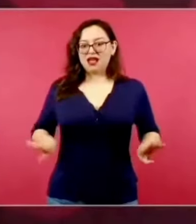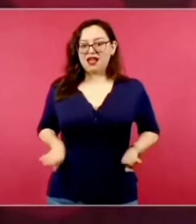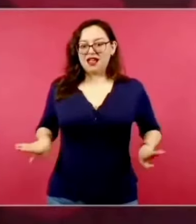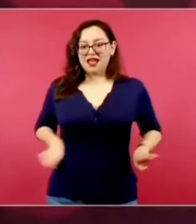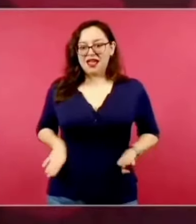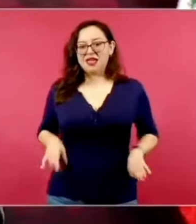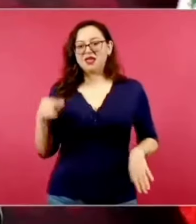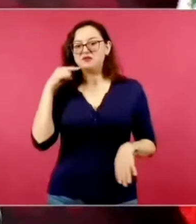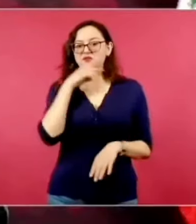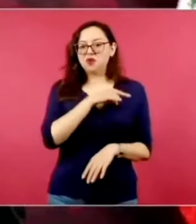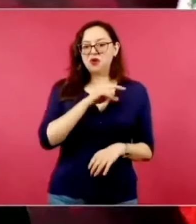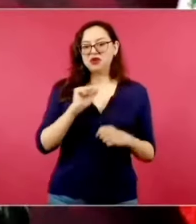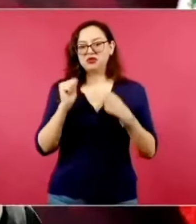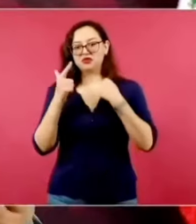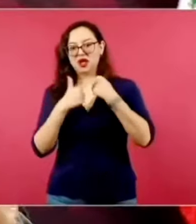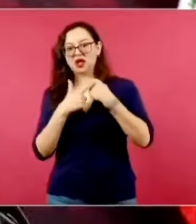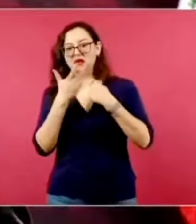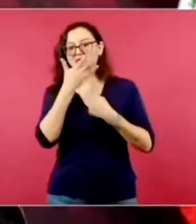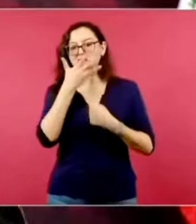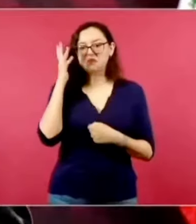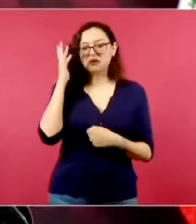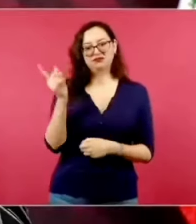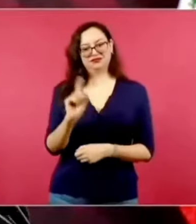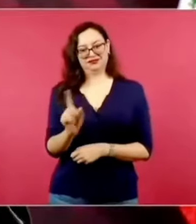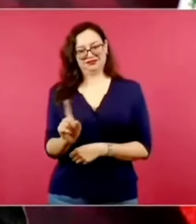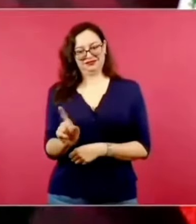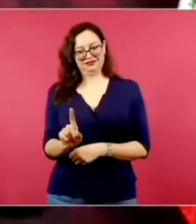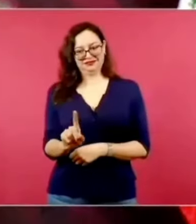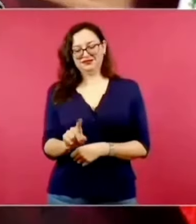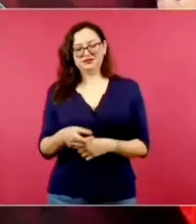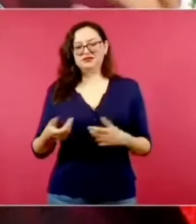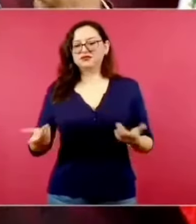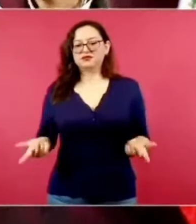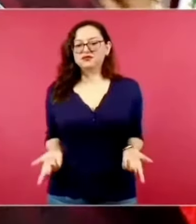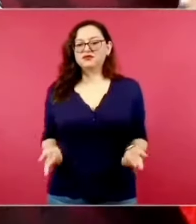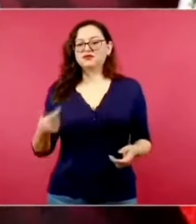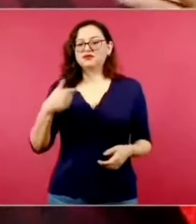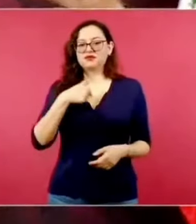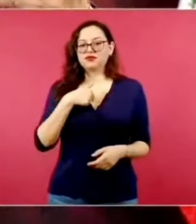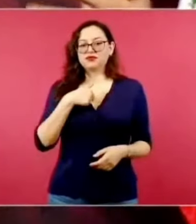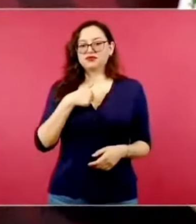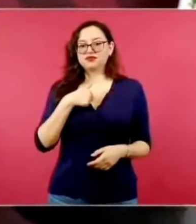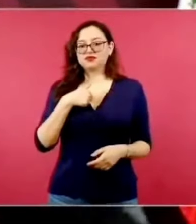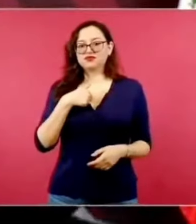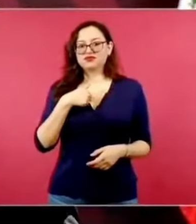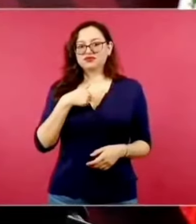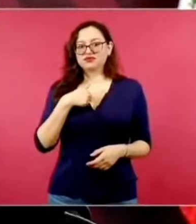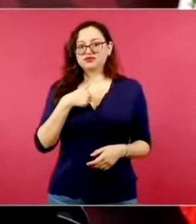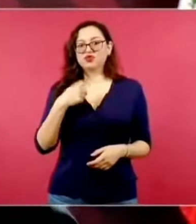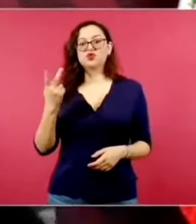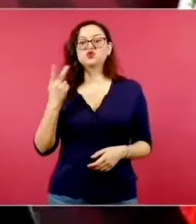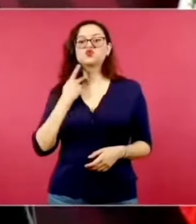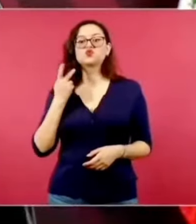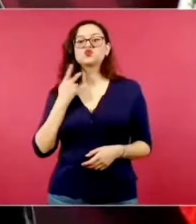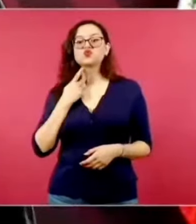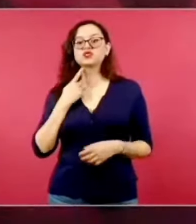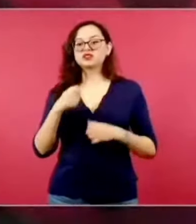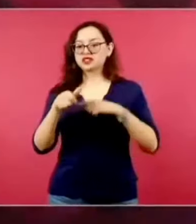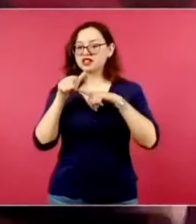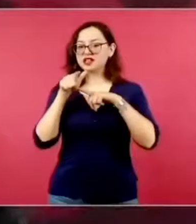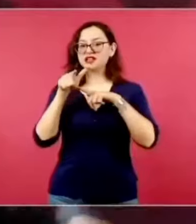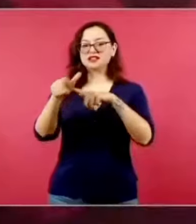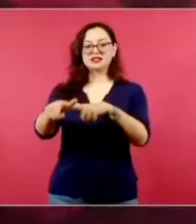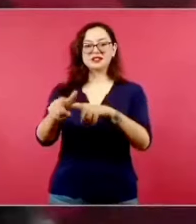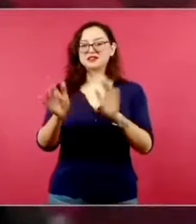y tengo un doble discurso y voy a seguir actuando en la política no en